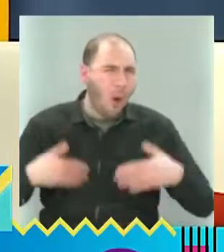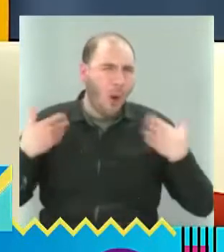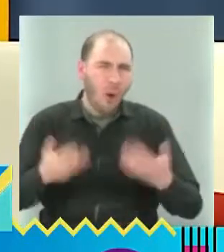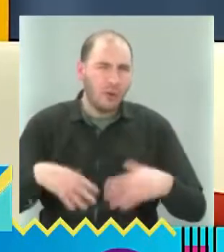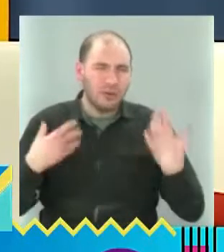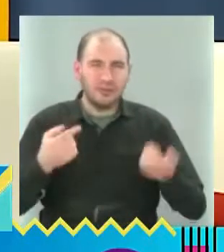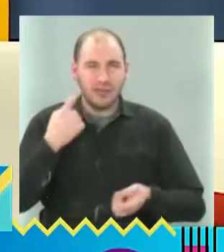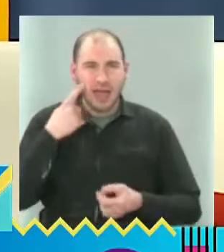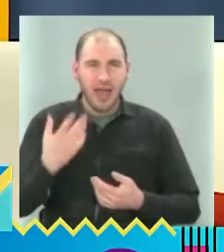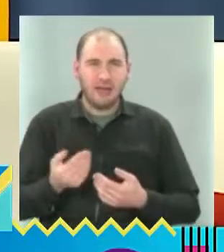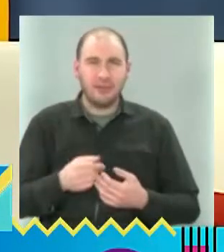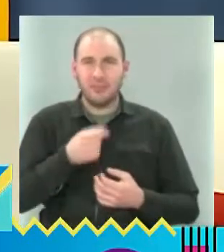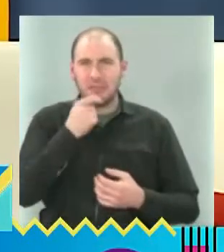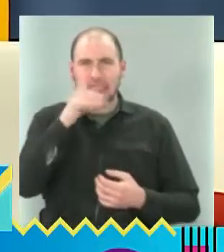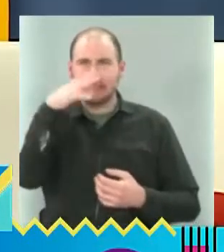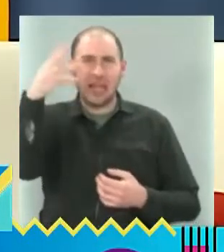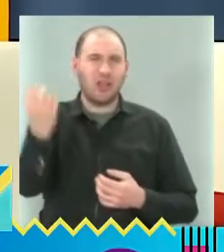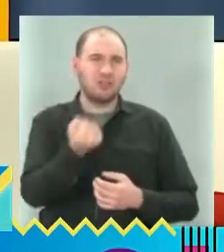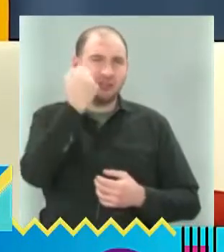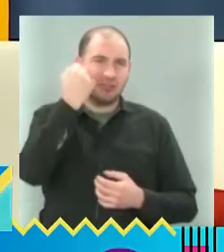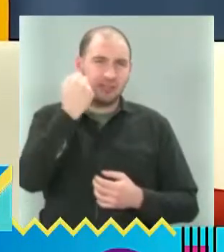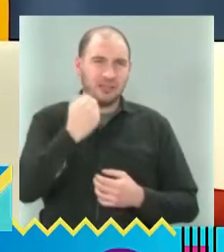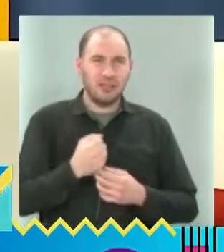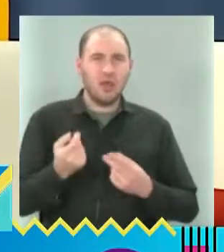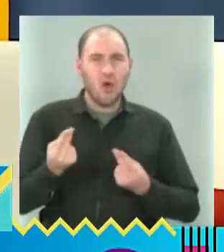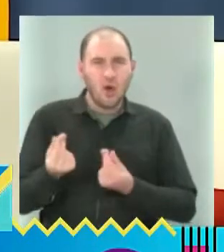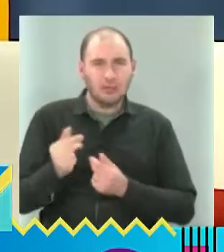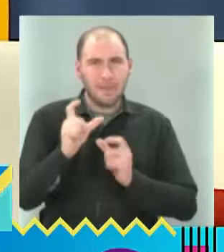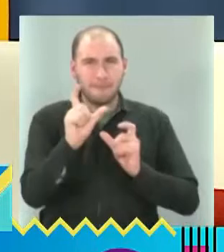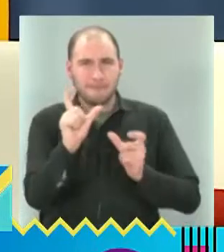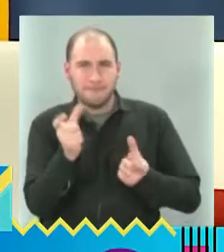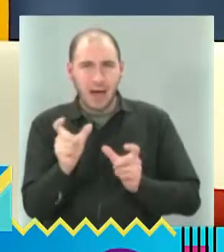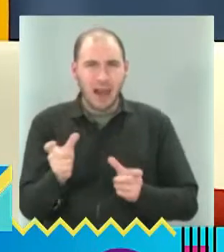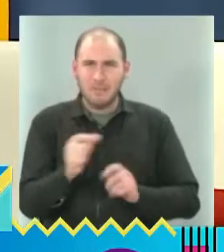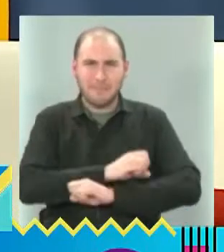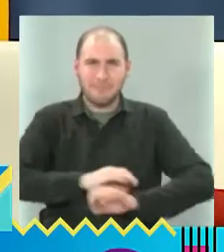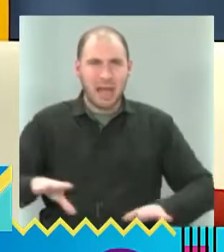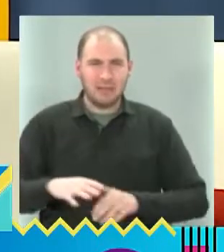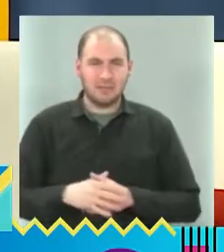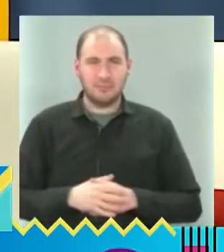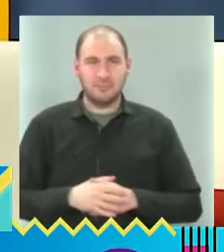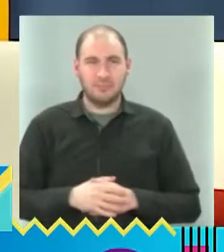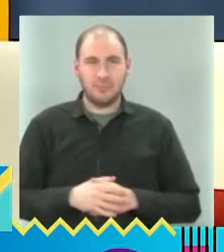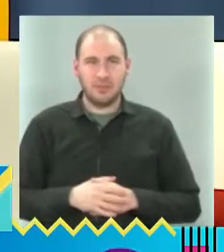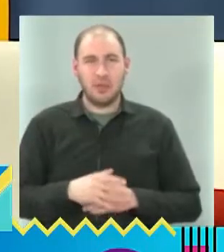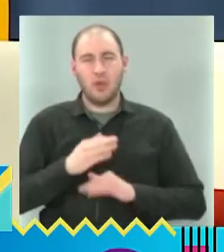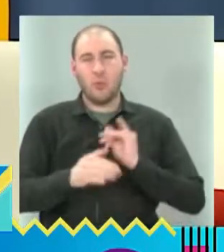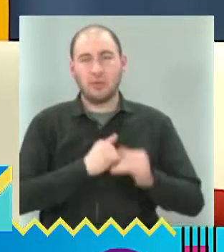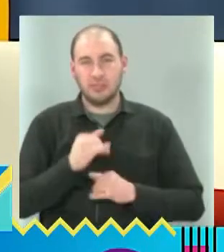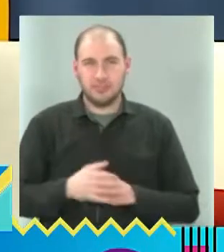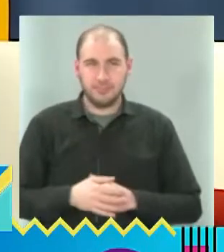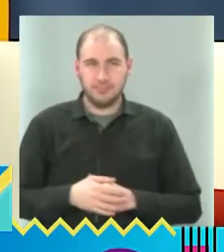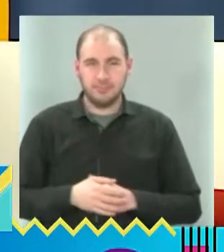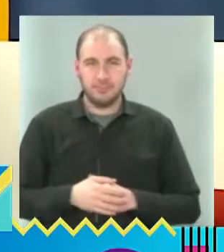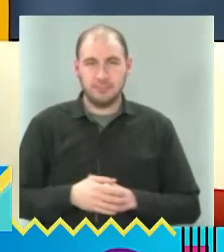ver, ganamos el cielo si lo hacemos. Y se utilizan términos totalmente incorrectos. Se habla de los